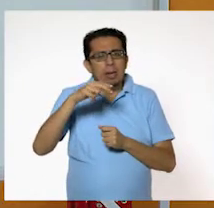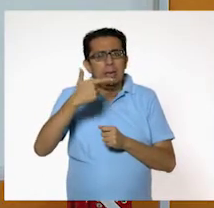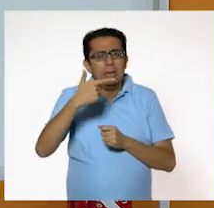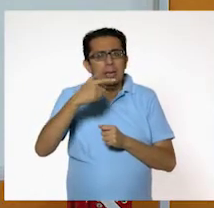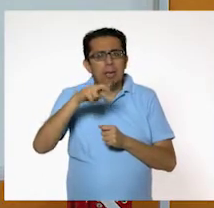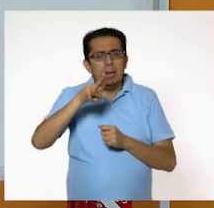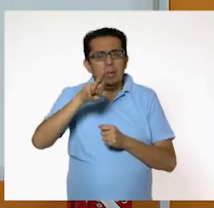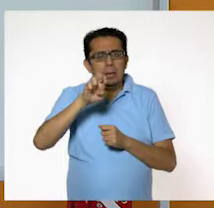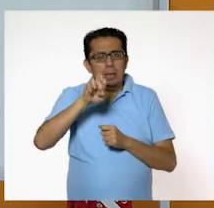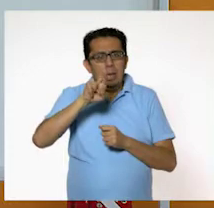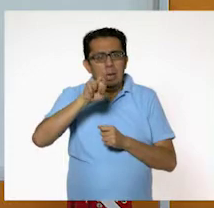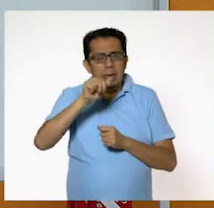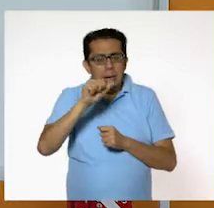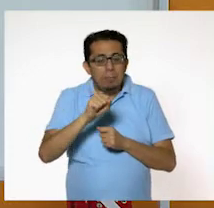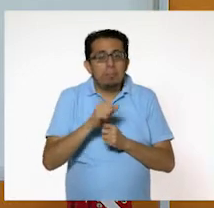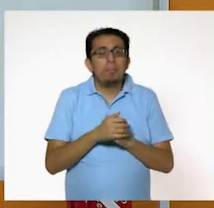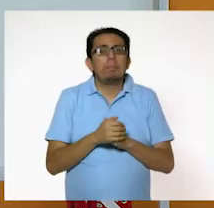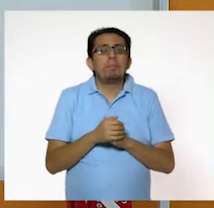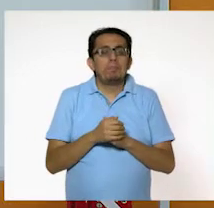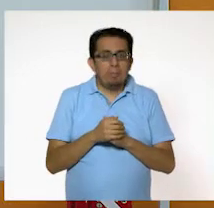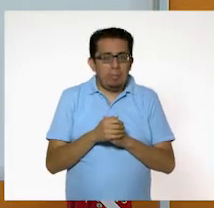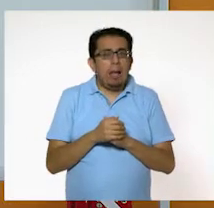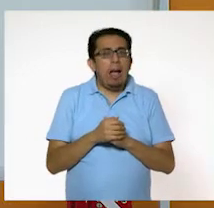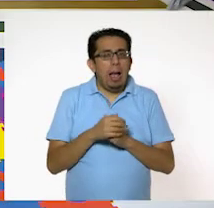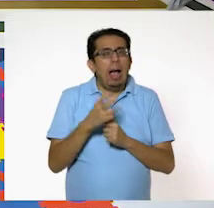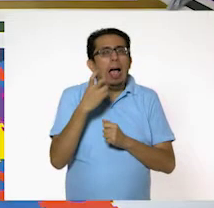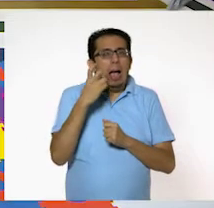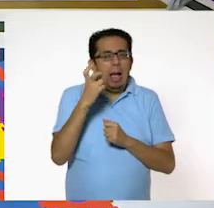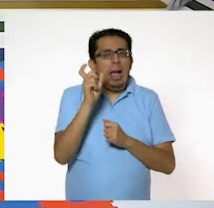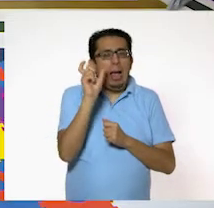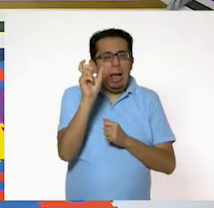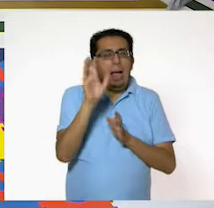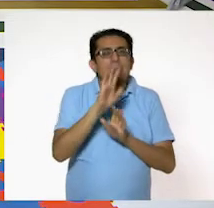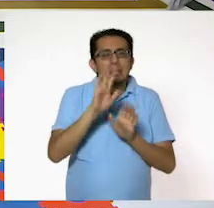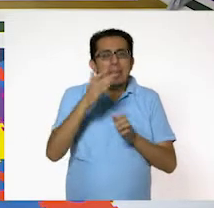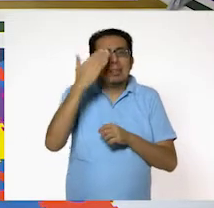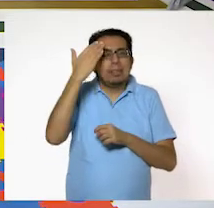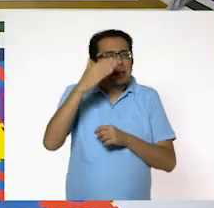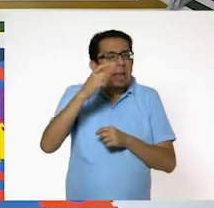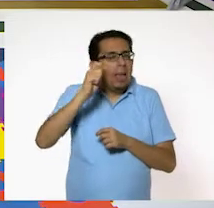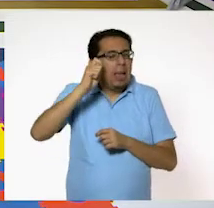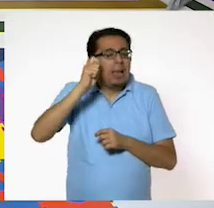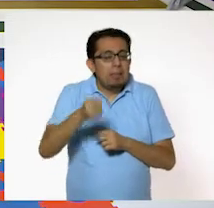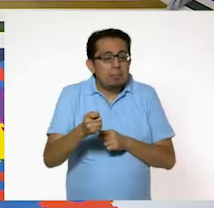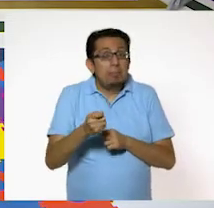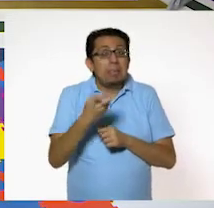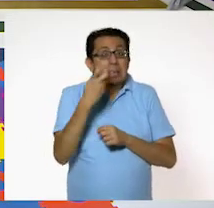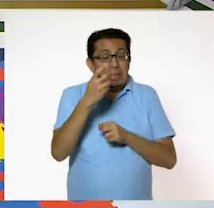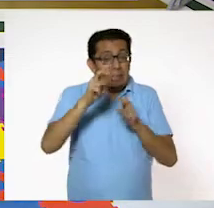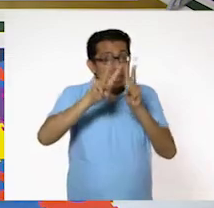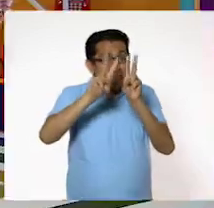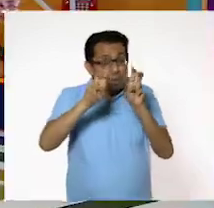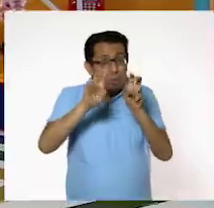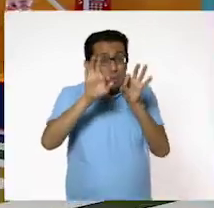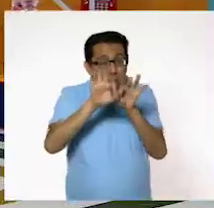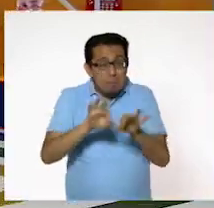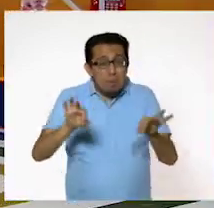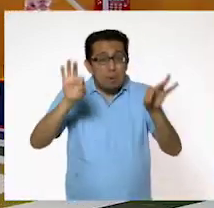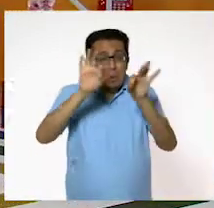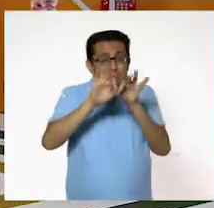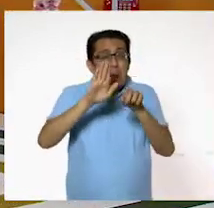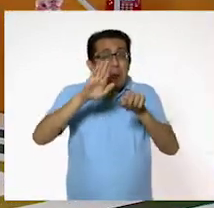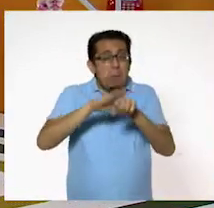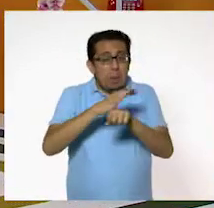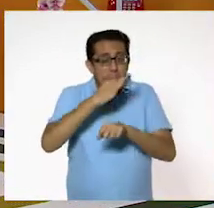Exacto. Y entonces ya sí uno sabe, pues, qué es lo que va a hacer. El título es muy importante porque nos